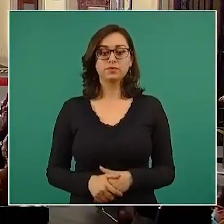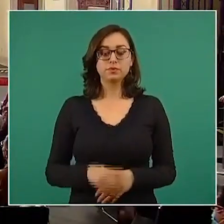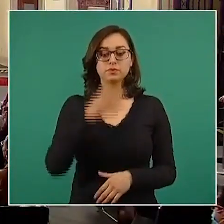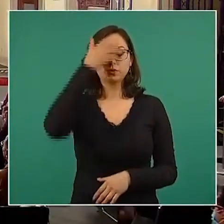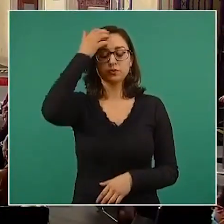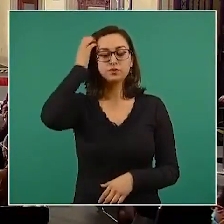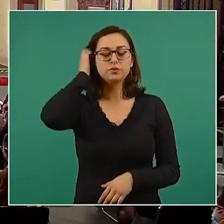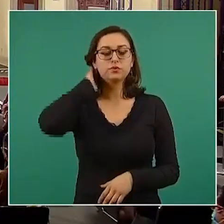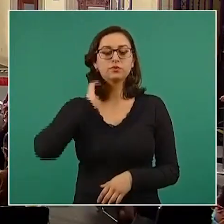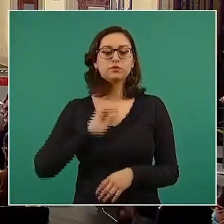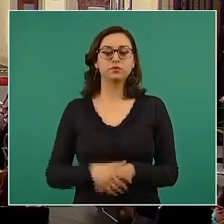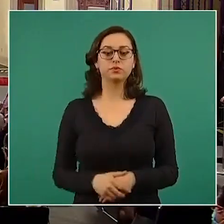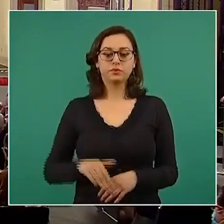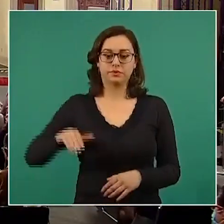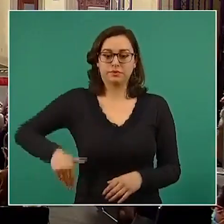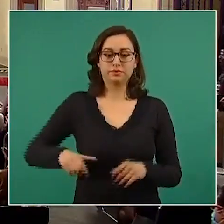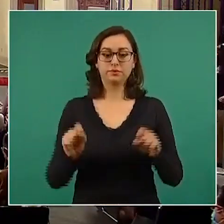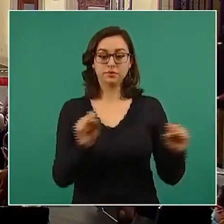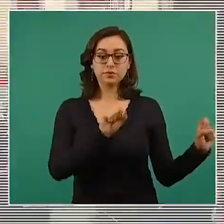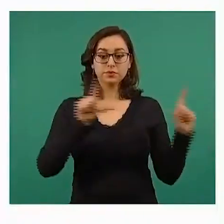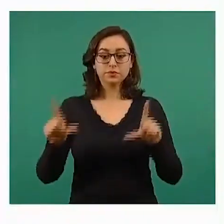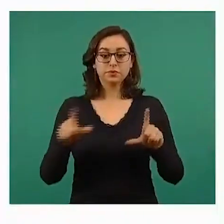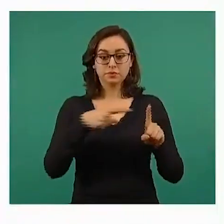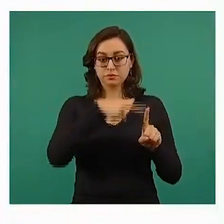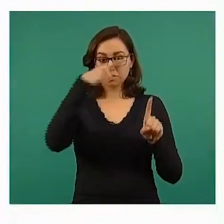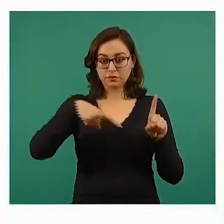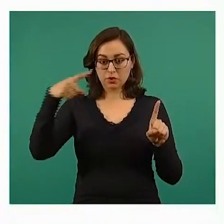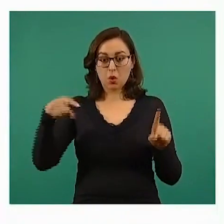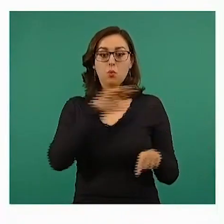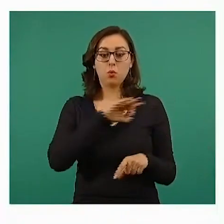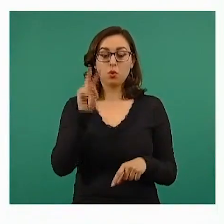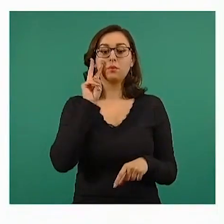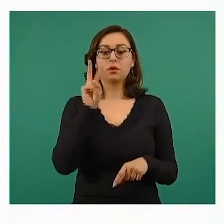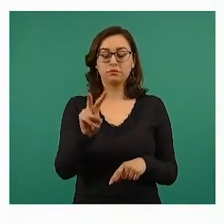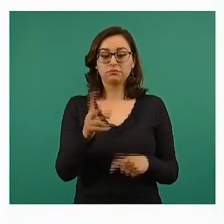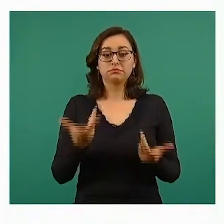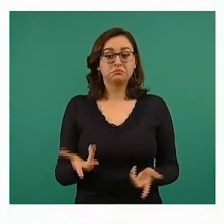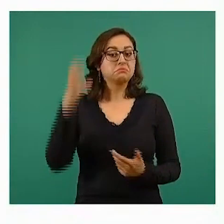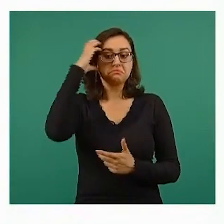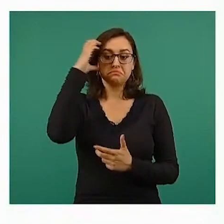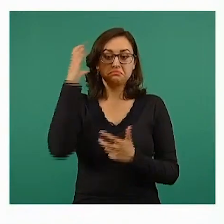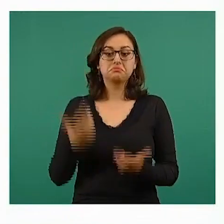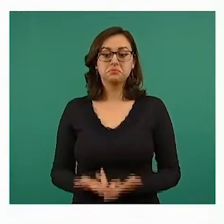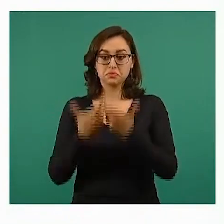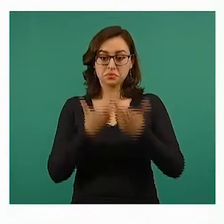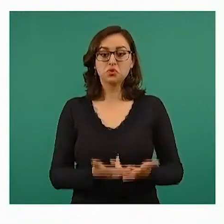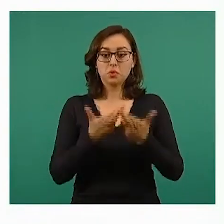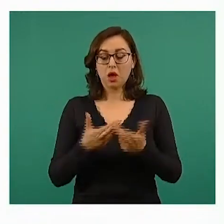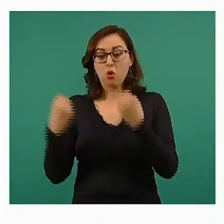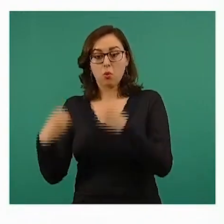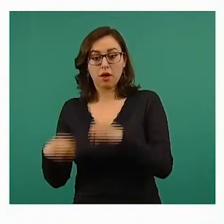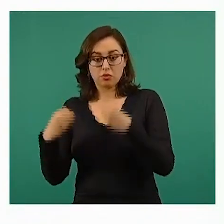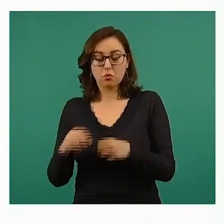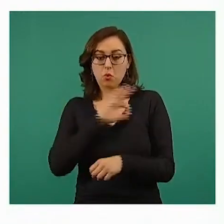Justamente el doctor López-Gatell nos mostraba el comportamiento de esta gráfica y lo que podemos observar es la disponibilidad de camas contra la ocupación